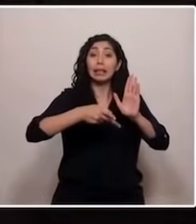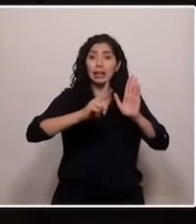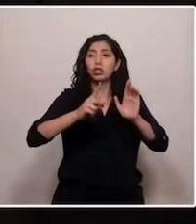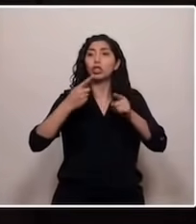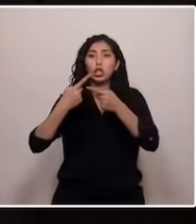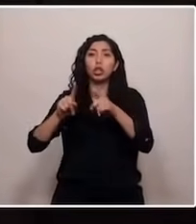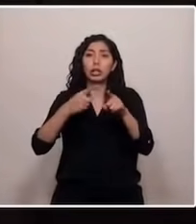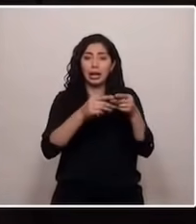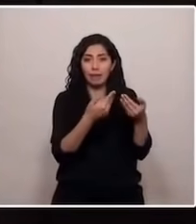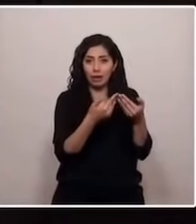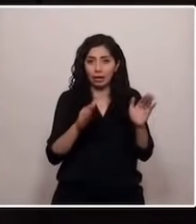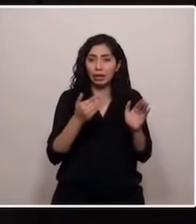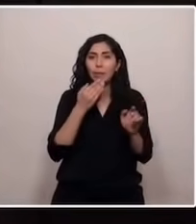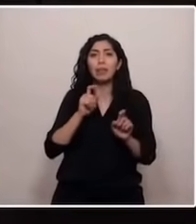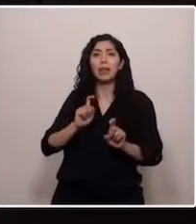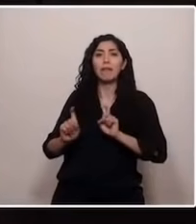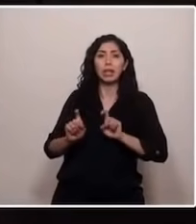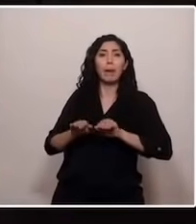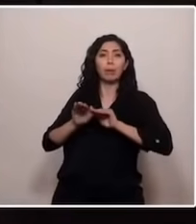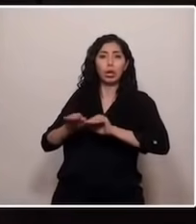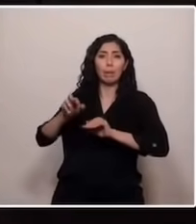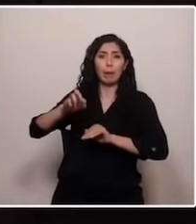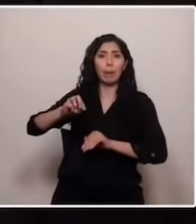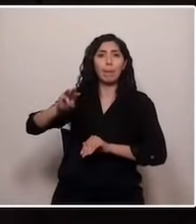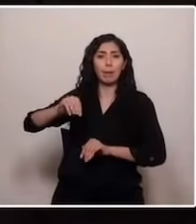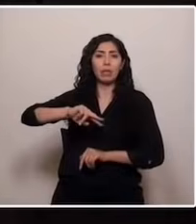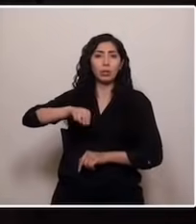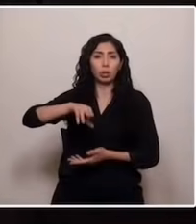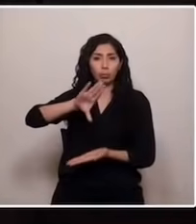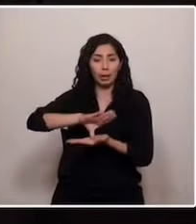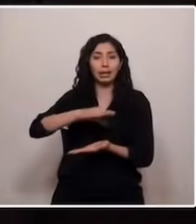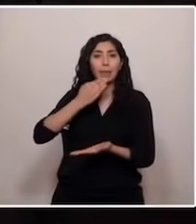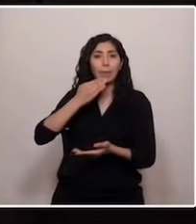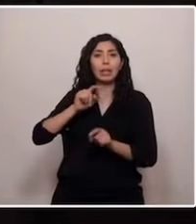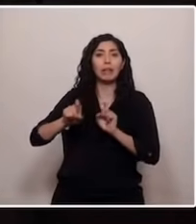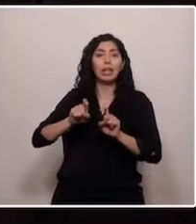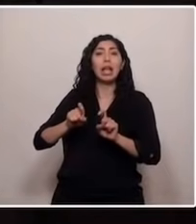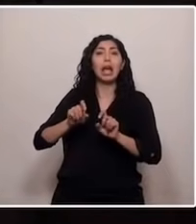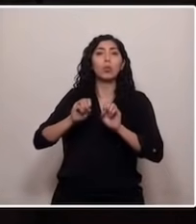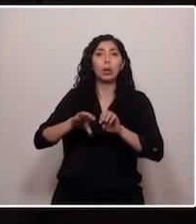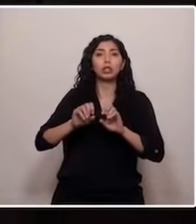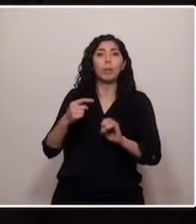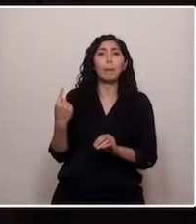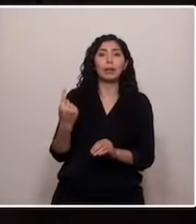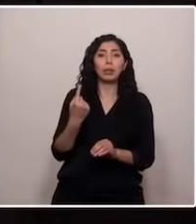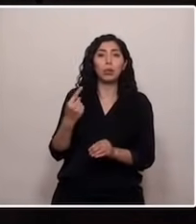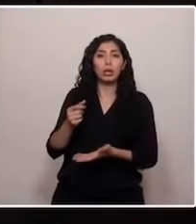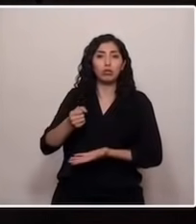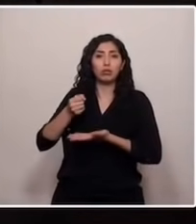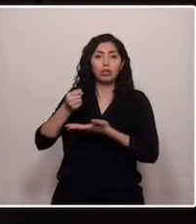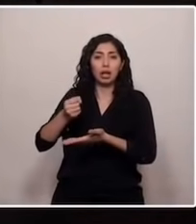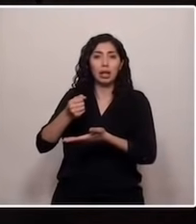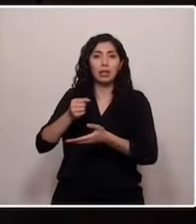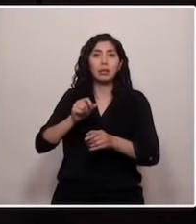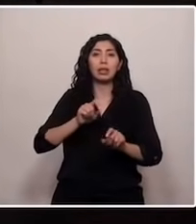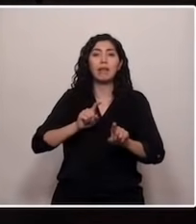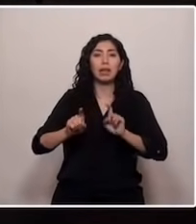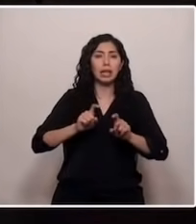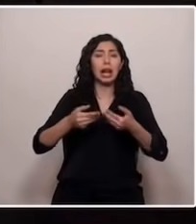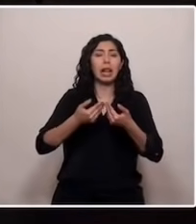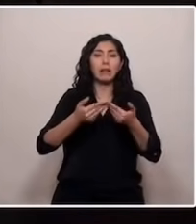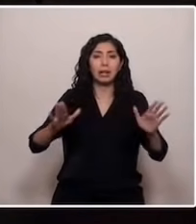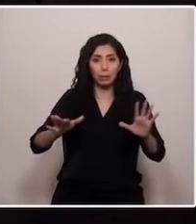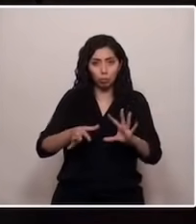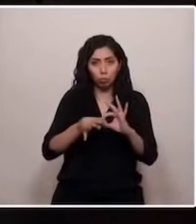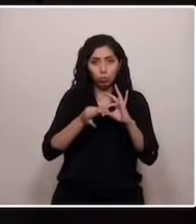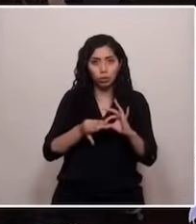libertades defender a los padres y madres de nuestro país defender la educación particular será defender el asfi miles de chile y defender la libertad muchas